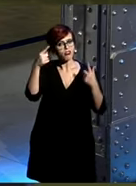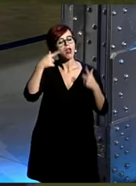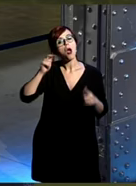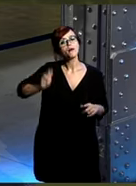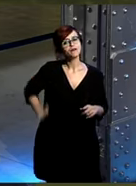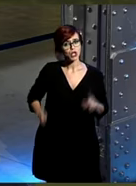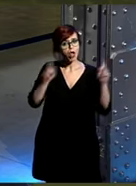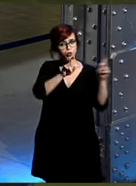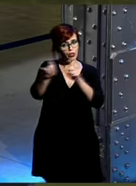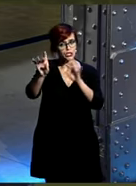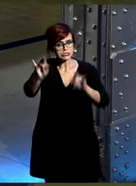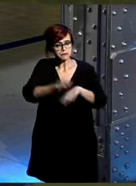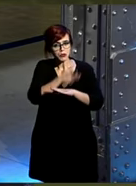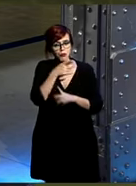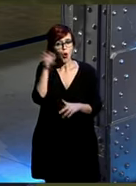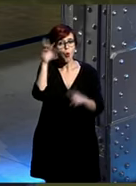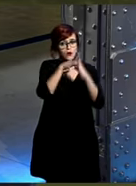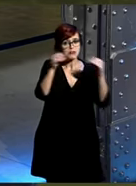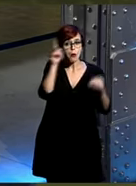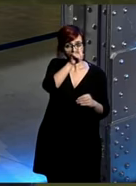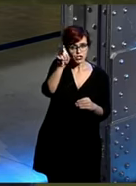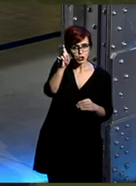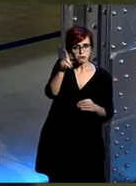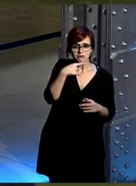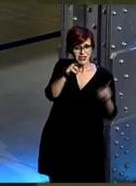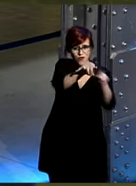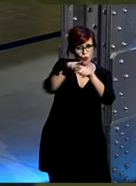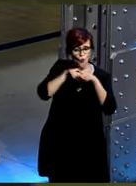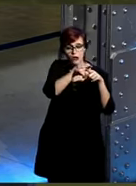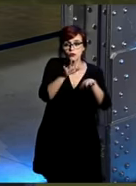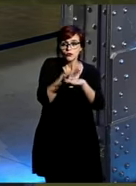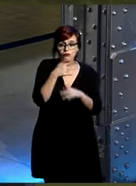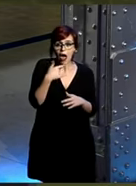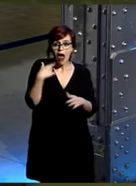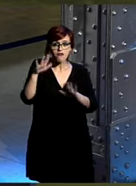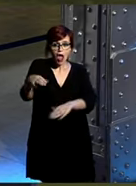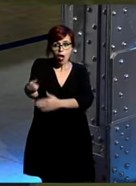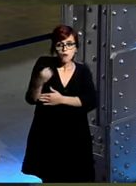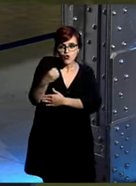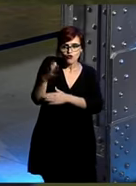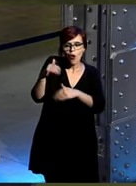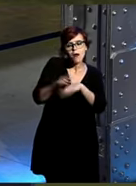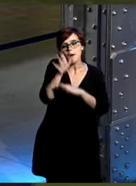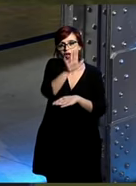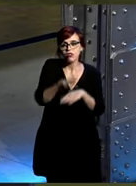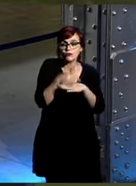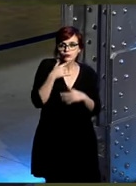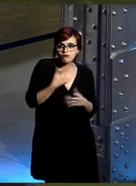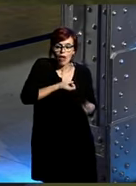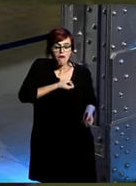creo que lo viven muchos profesores universitarios, que estás totalmente desamparado y que te enfrentas de una forma totalmente, iba a decir amateur, pero no